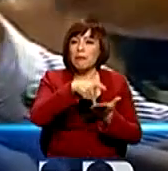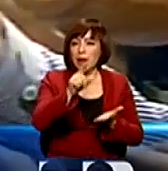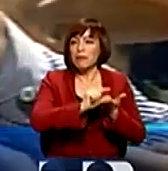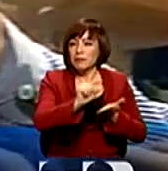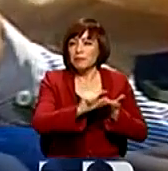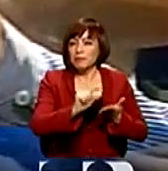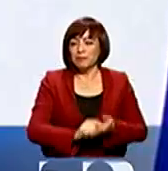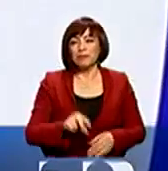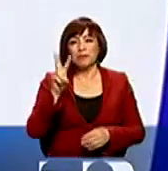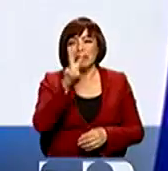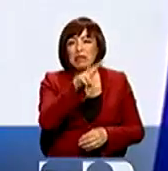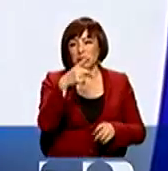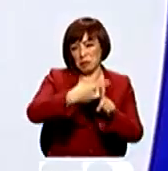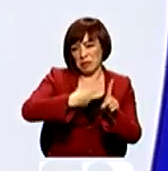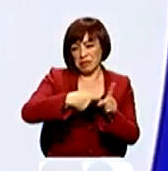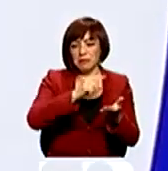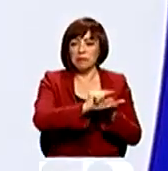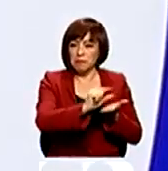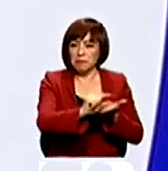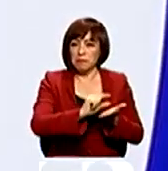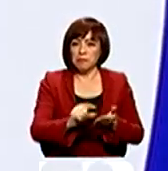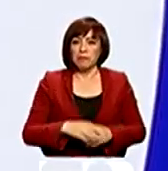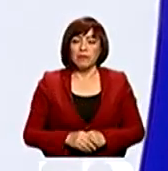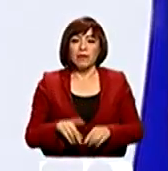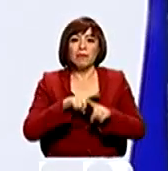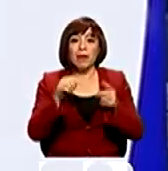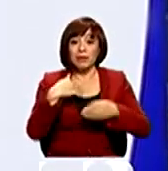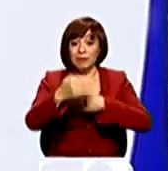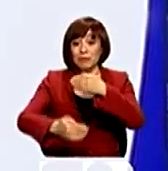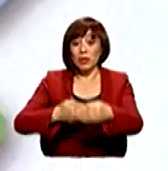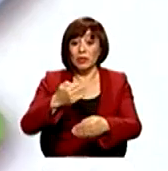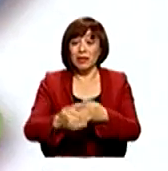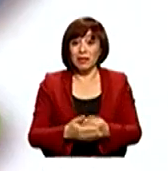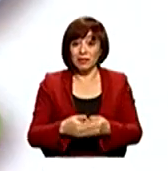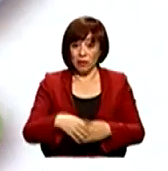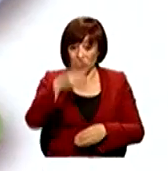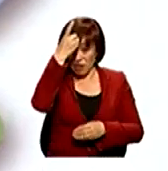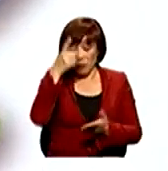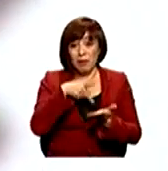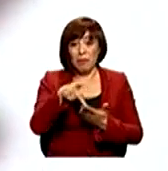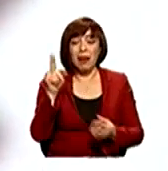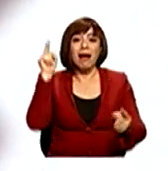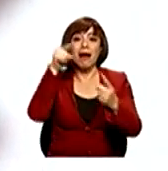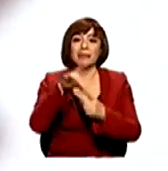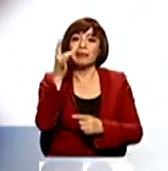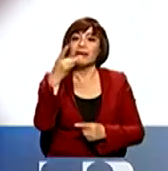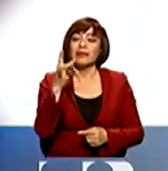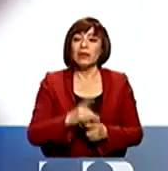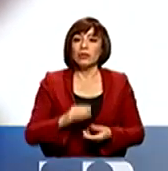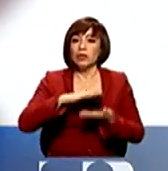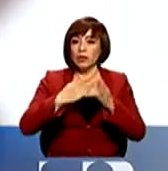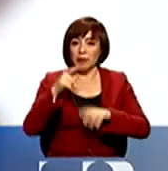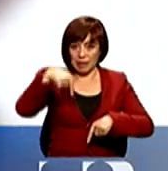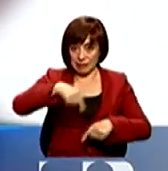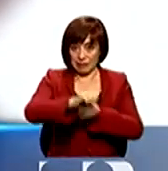hasta 22 meses. La etapa más motivante de este proceso de remisión de deudas es hasta el 18 de noviembre de 2018.